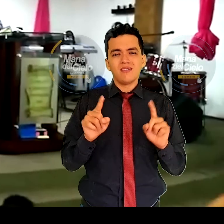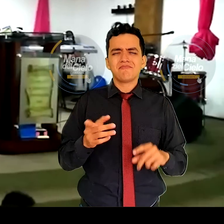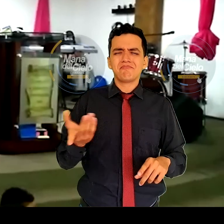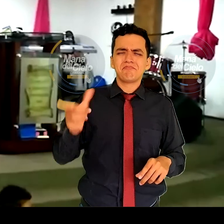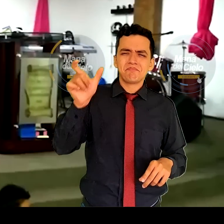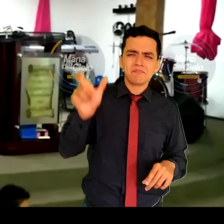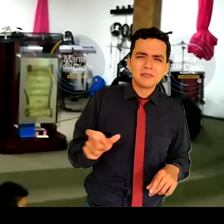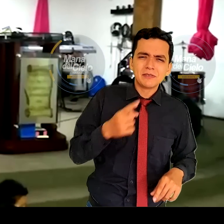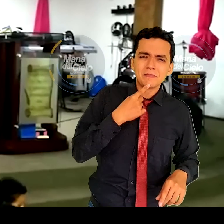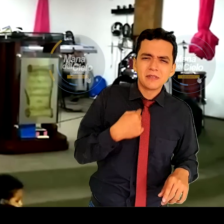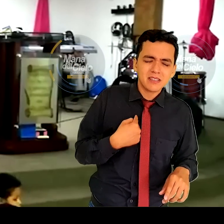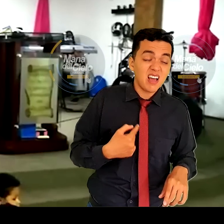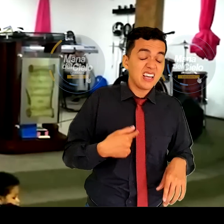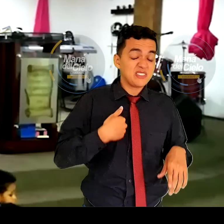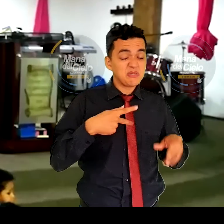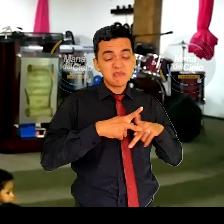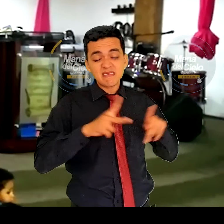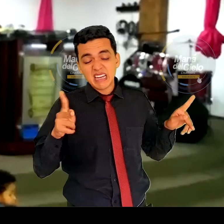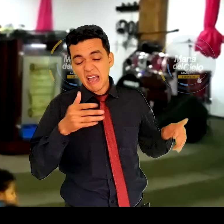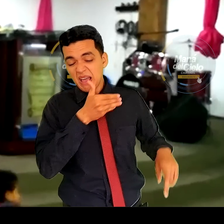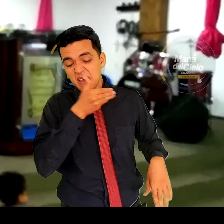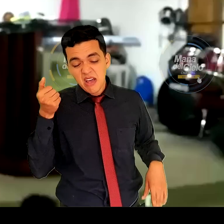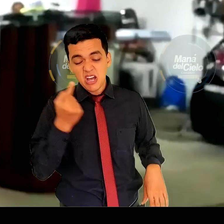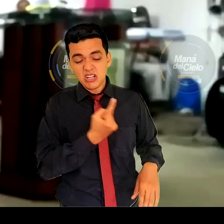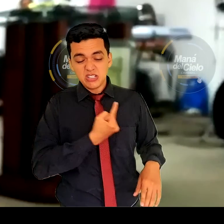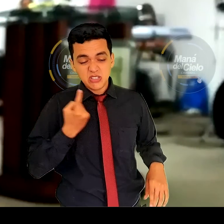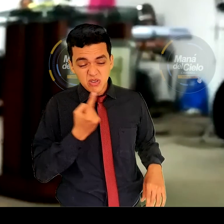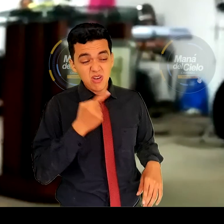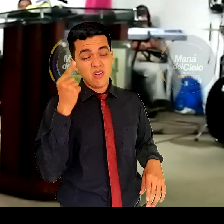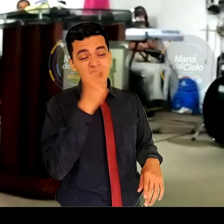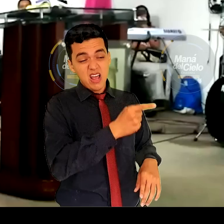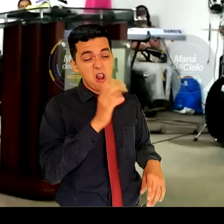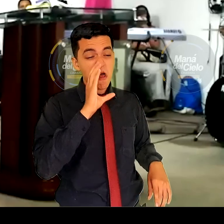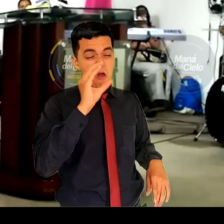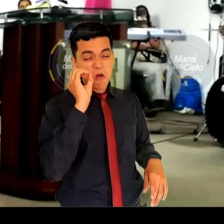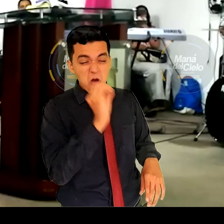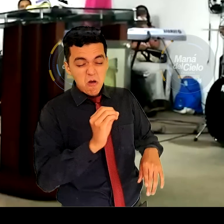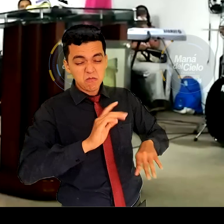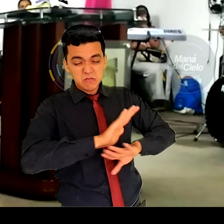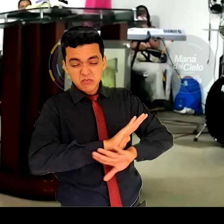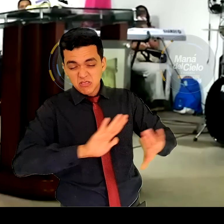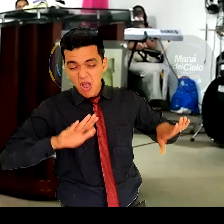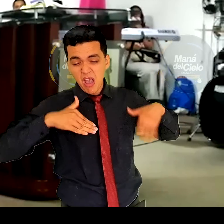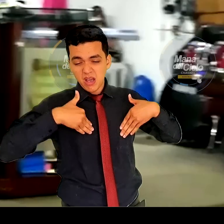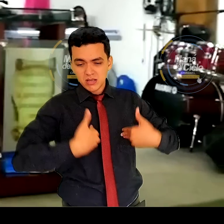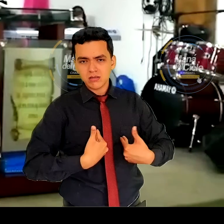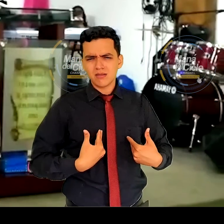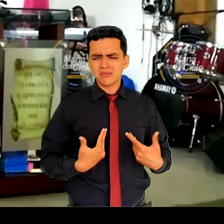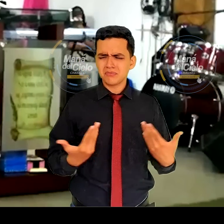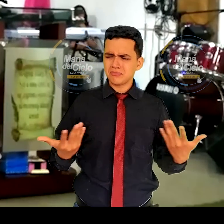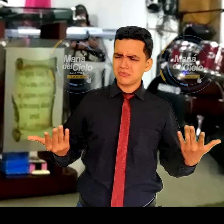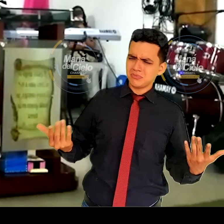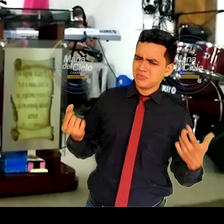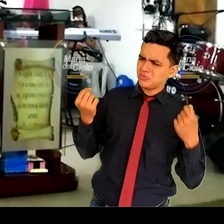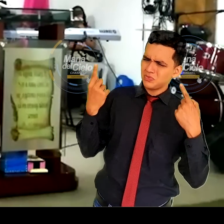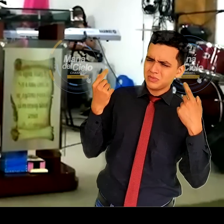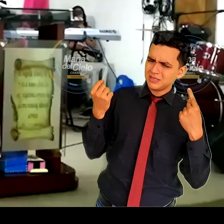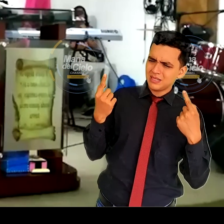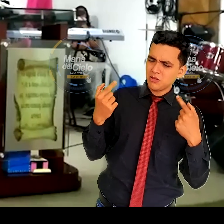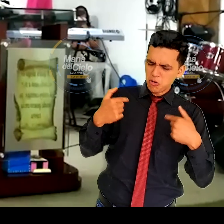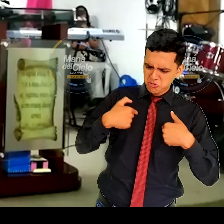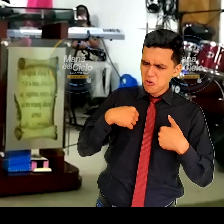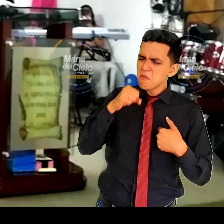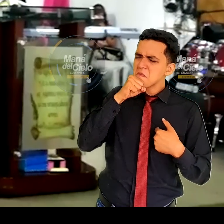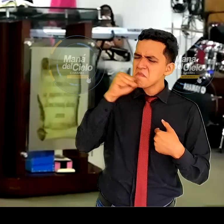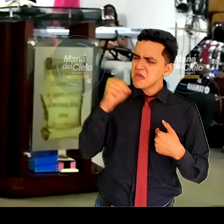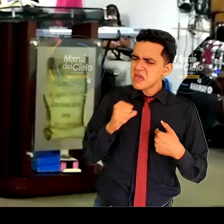separar de mi esposo y yo prefiero quedarme sola porque es que ya no lo aguanto, ya no lo soporto. Le dije, vea, no me venga con ese cuento porque estoy muy vieja.